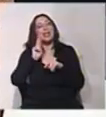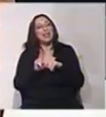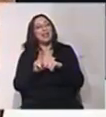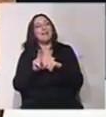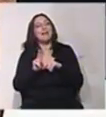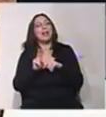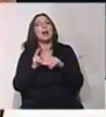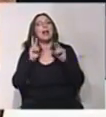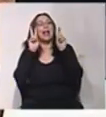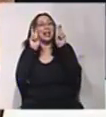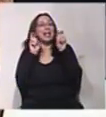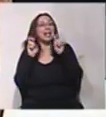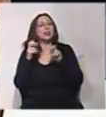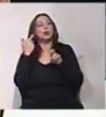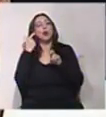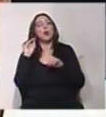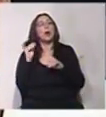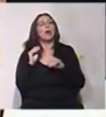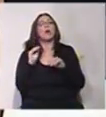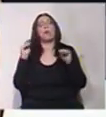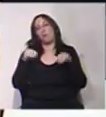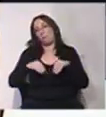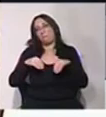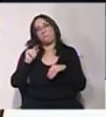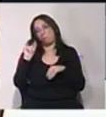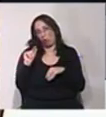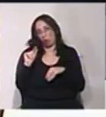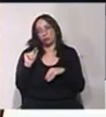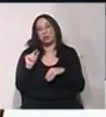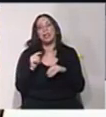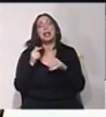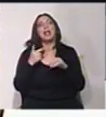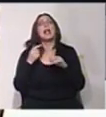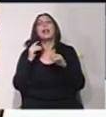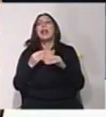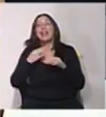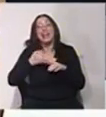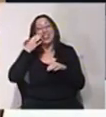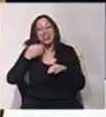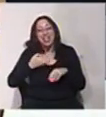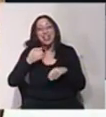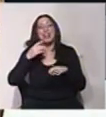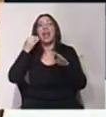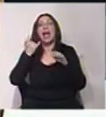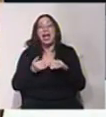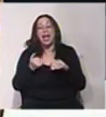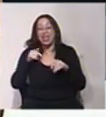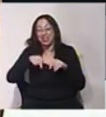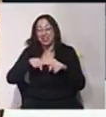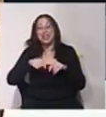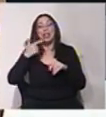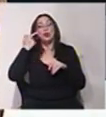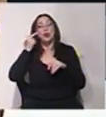los casos en suicidio juvenil son muy pocos. En realidad en el Uruguay los casos son muy pocos. Si bien tenemos la tasa más alta en América